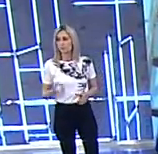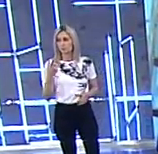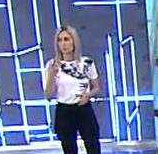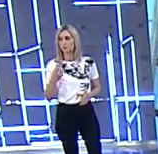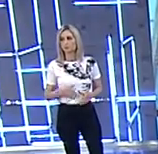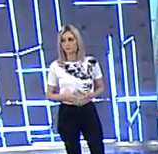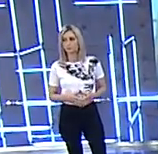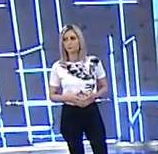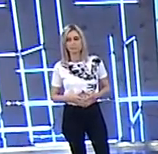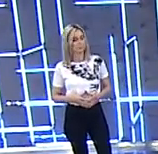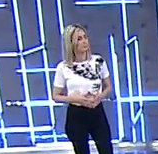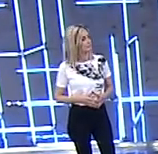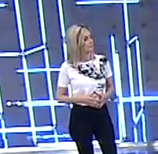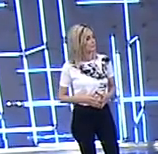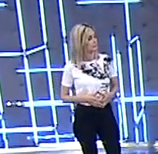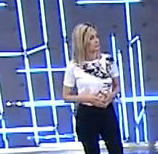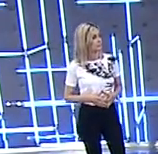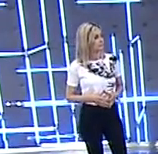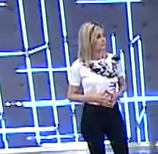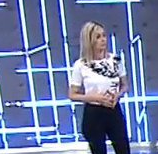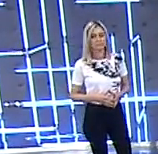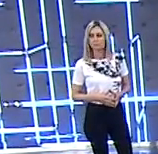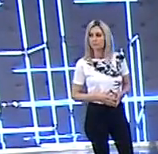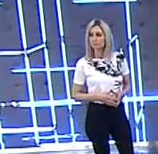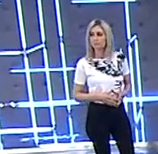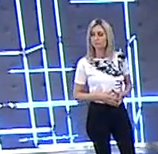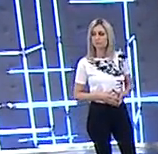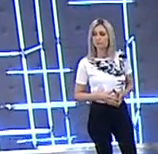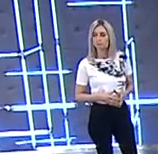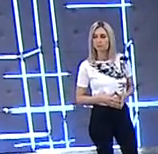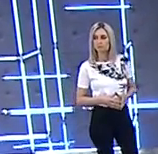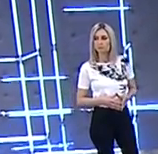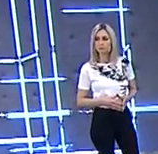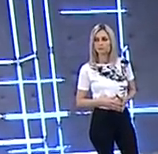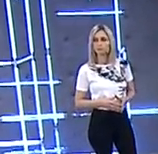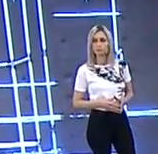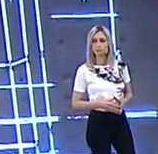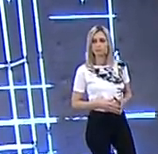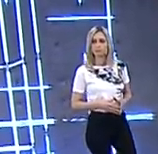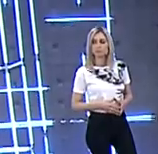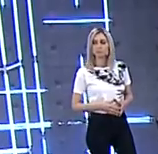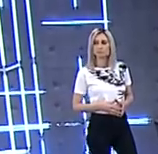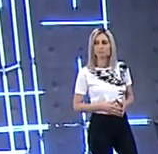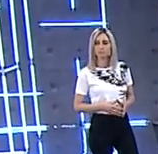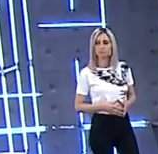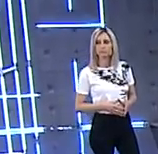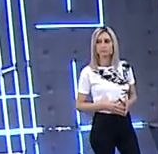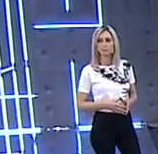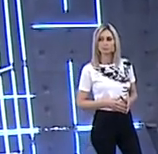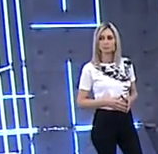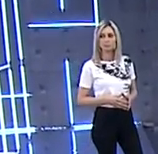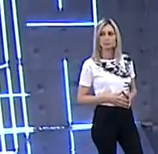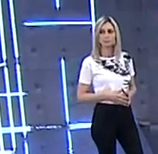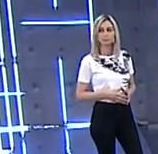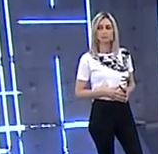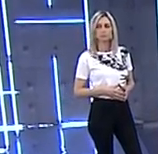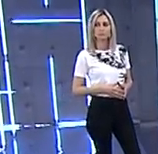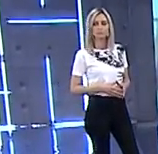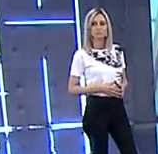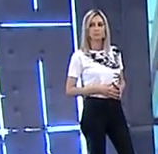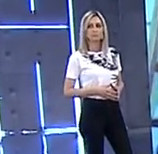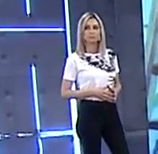se producen más casos y hay más contagios, pero el dato más concreto y más real es lo que tiene que ver con la duplicación de casos en base y